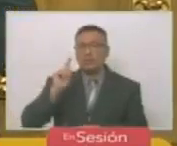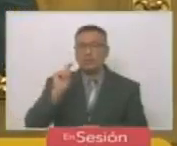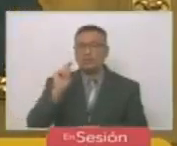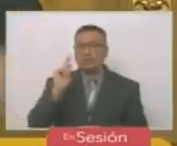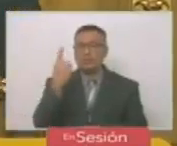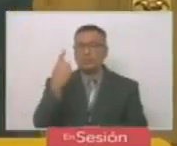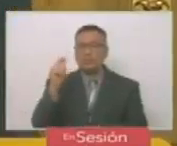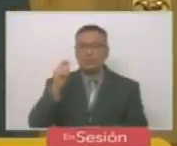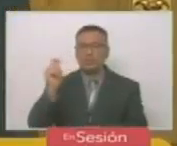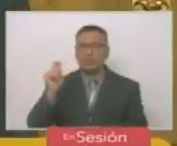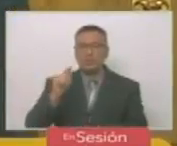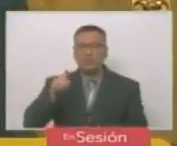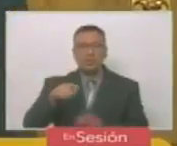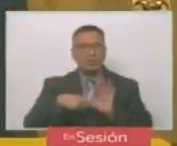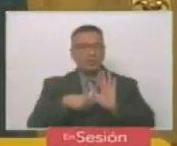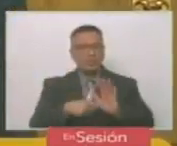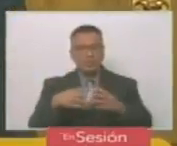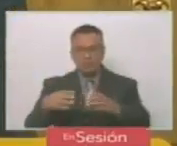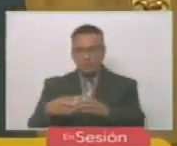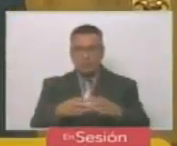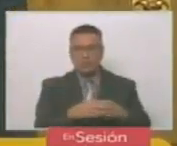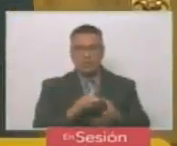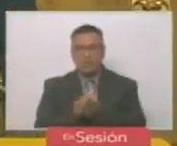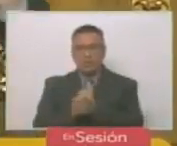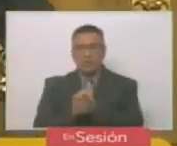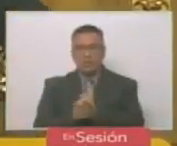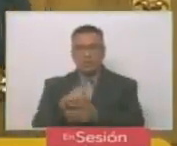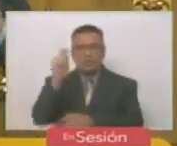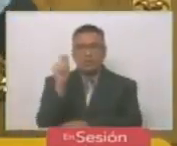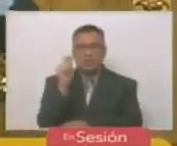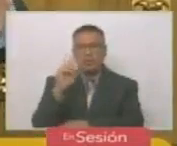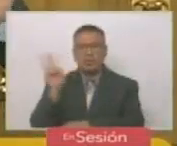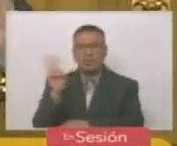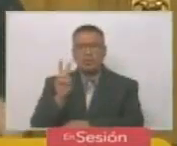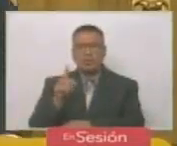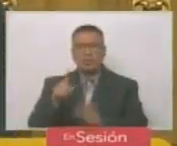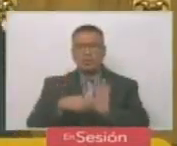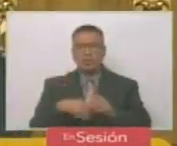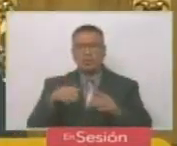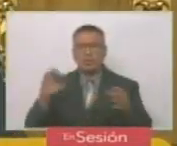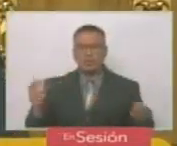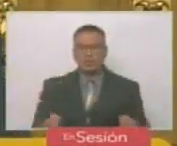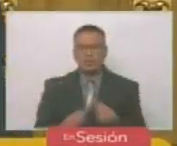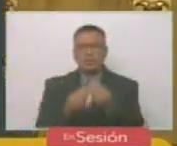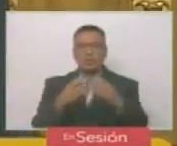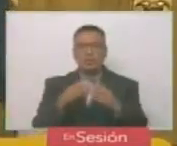era presentar el grupo de amistad parlamentaria Venezuela y Azerbaiyán.